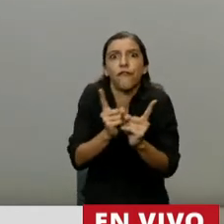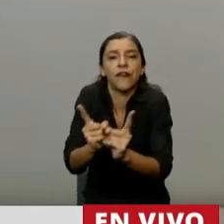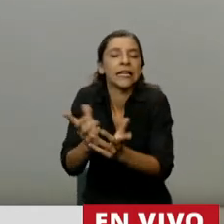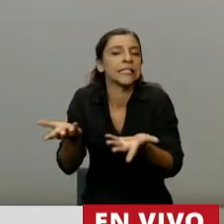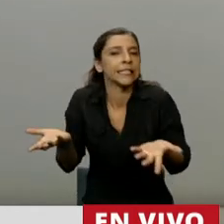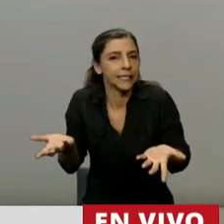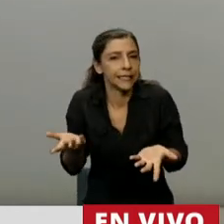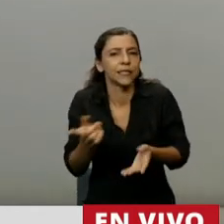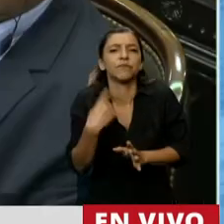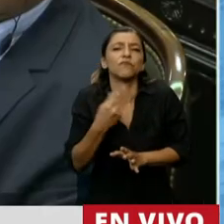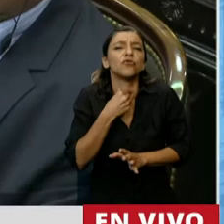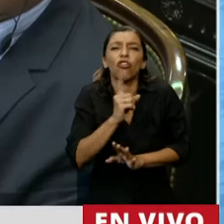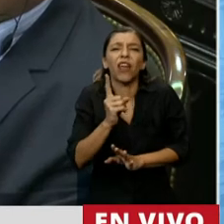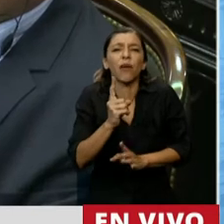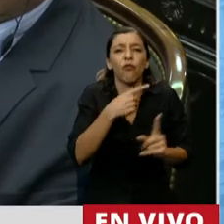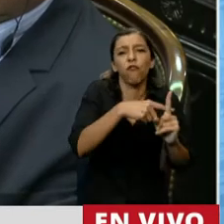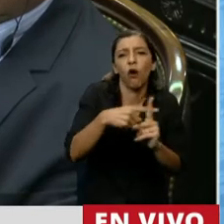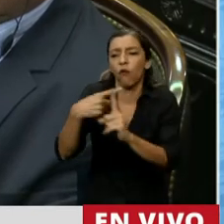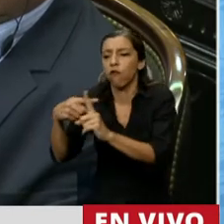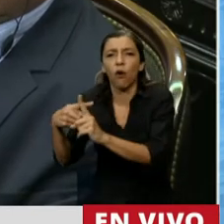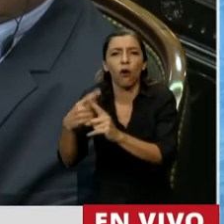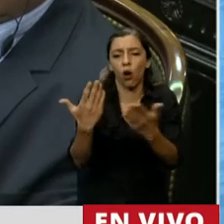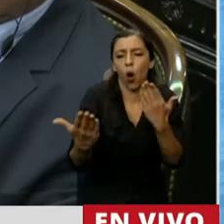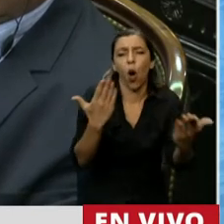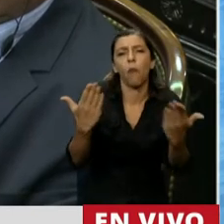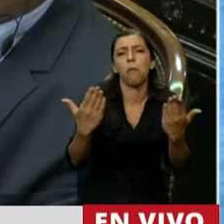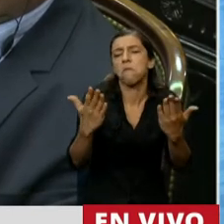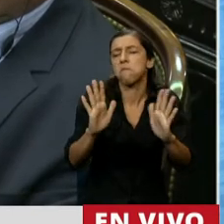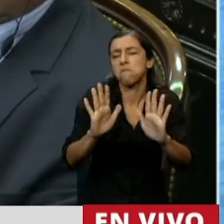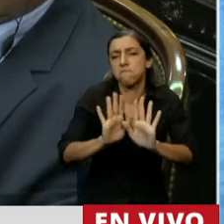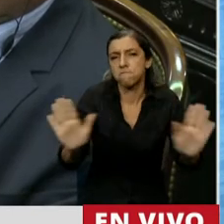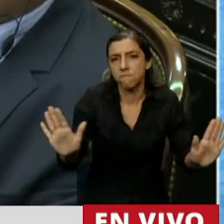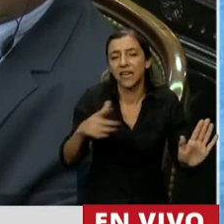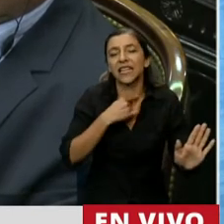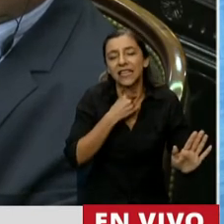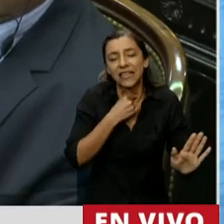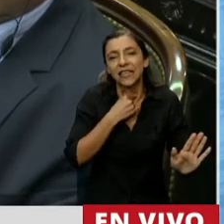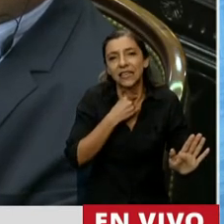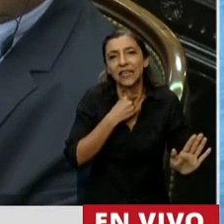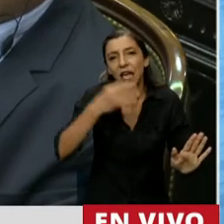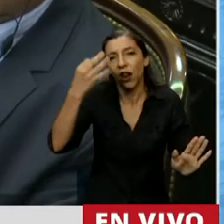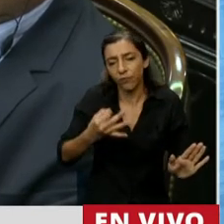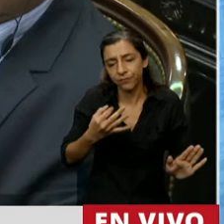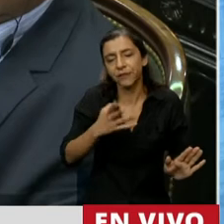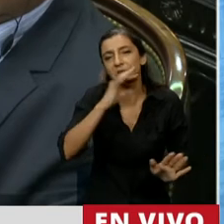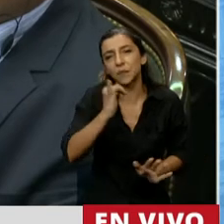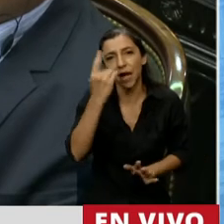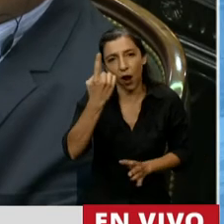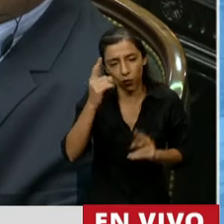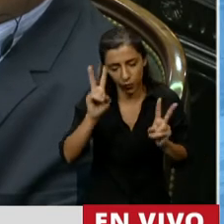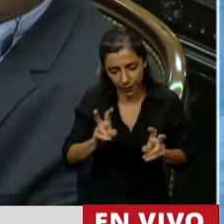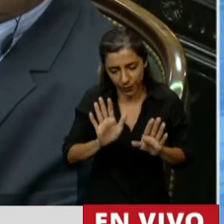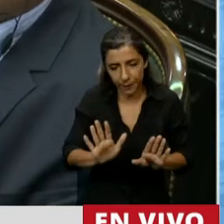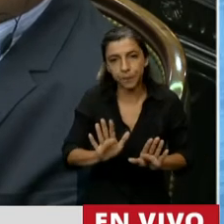comparación de una fórmula con la otra. Pero yo quería también insistir en una cuestión. Miren, en la etapa